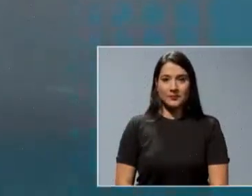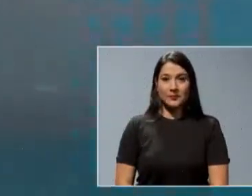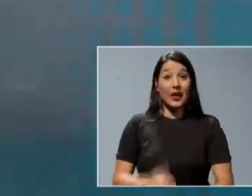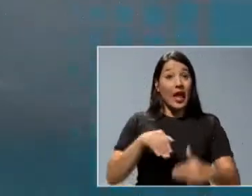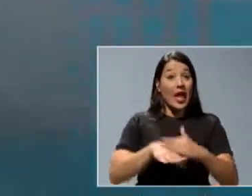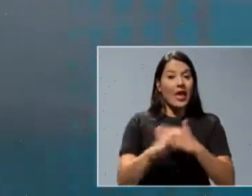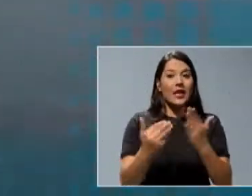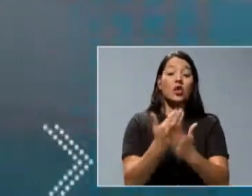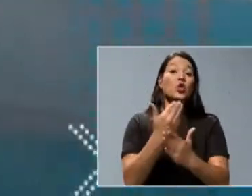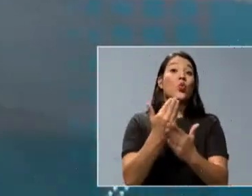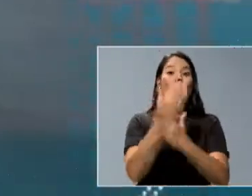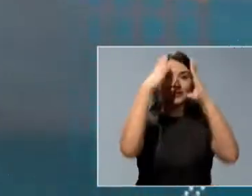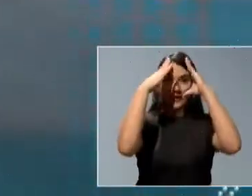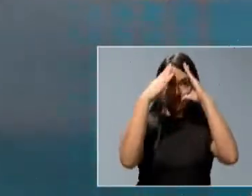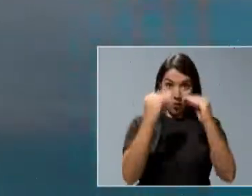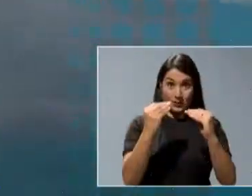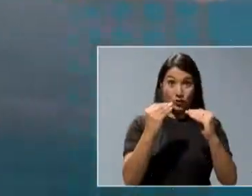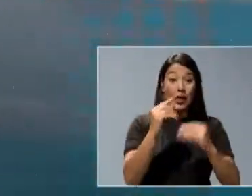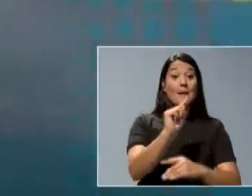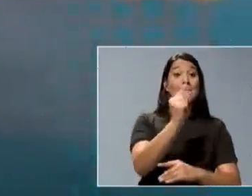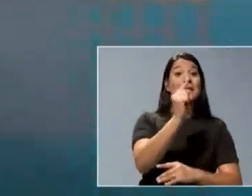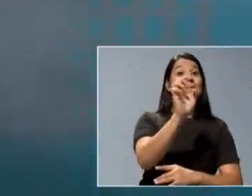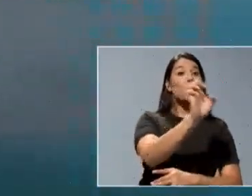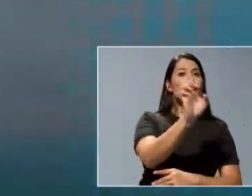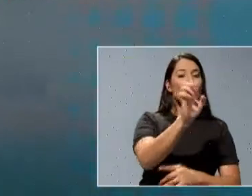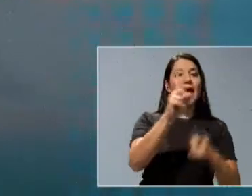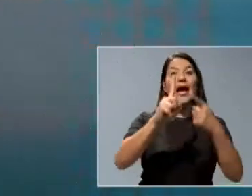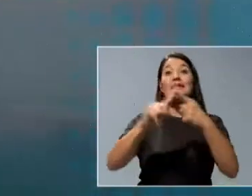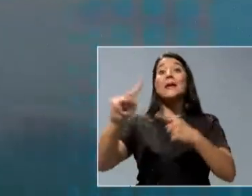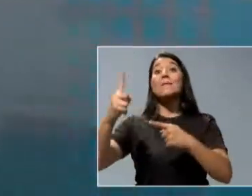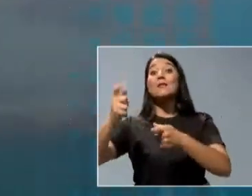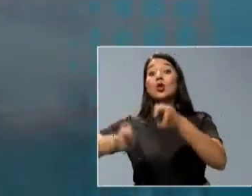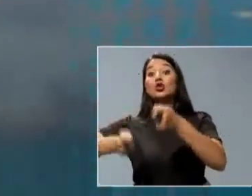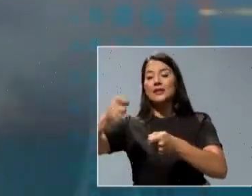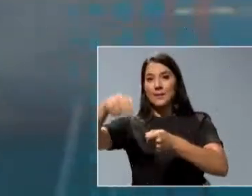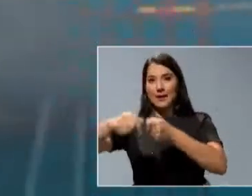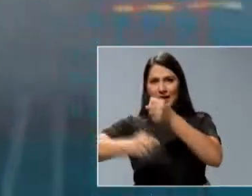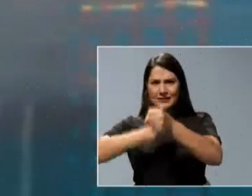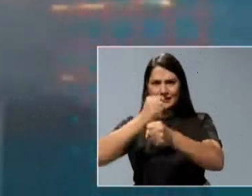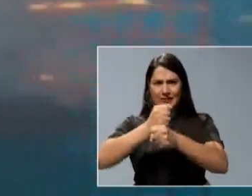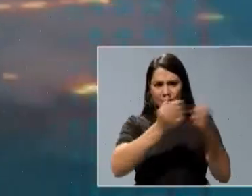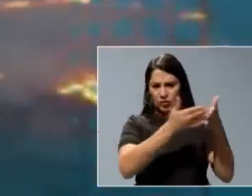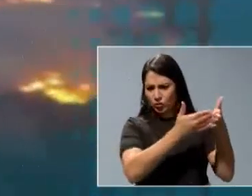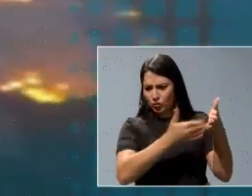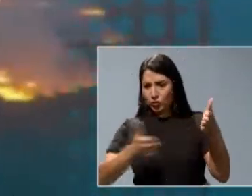nuestro dato del día, entre el 1 de enero y el 1 de septiembre de este año han ocurrido